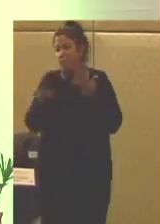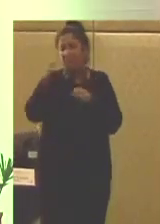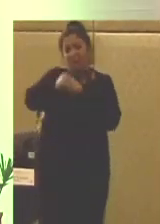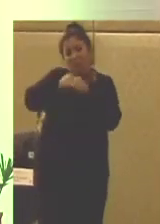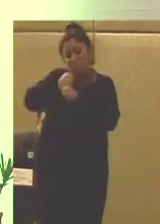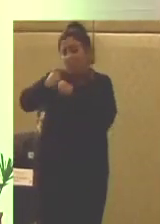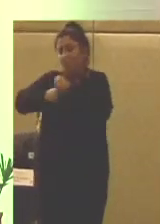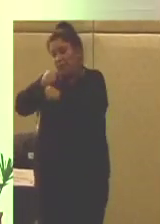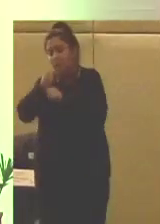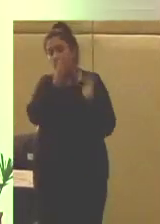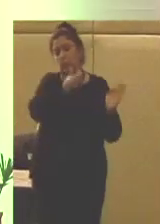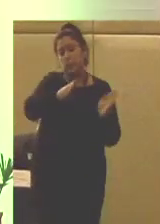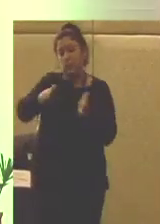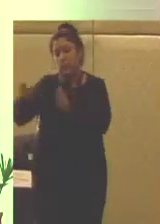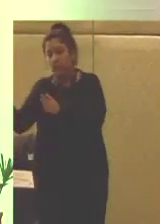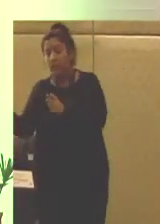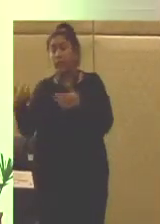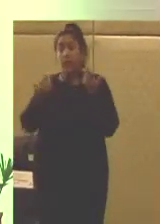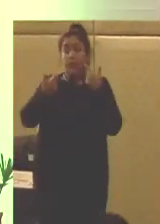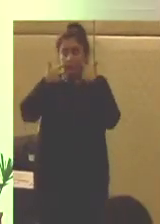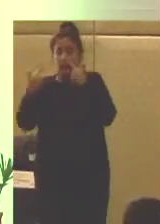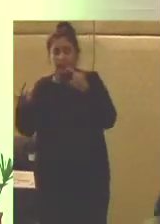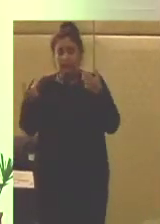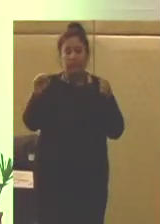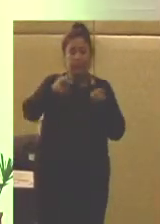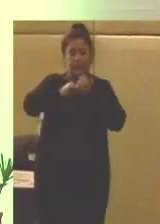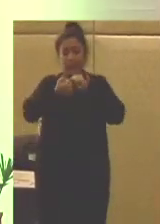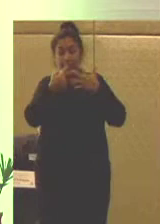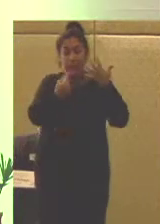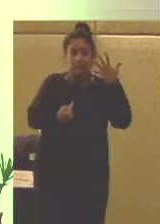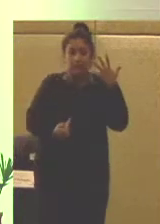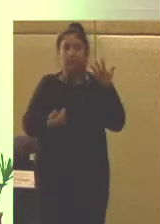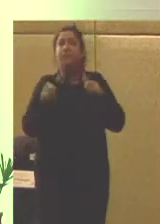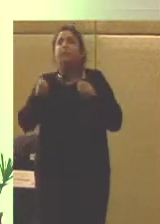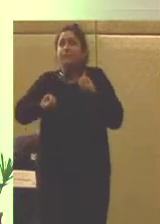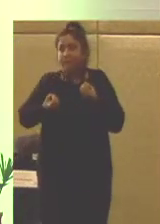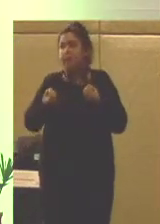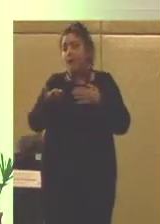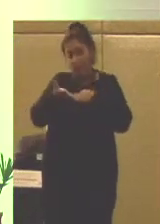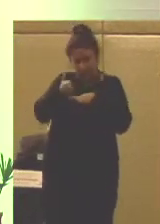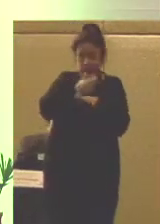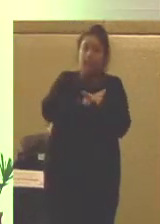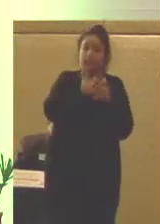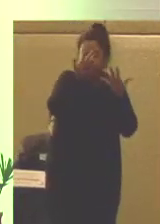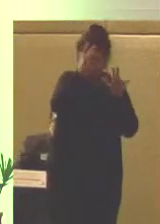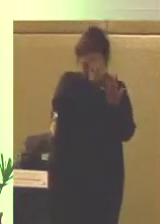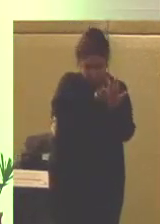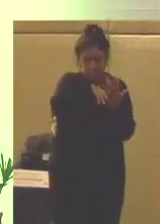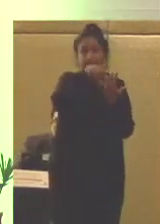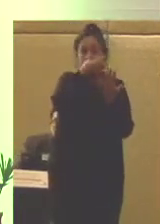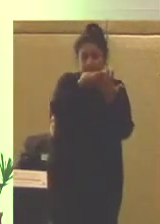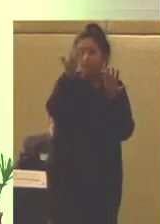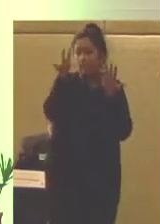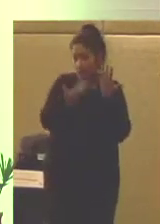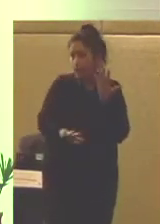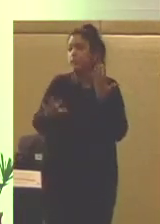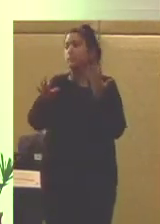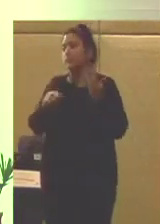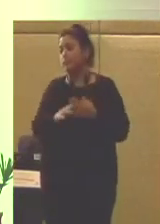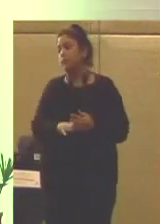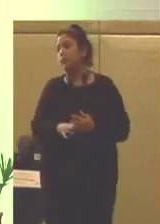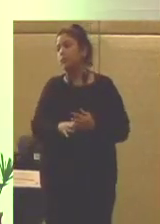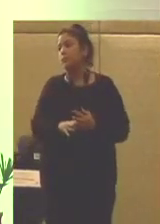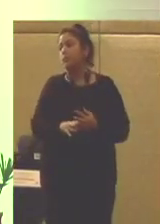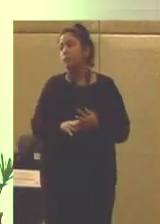atender las emergencias y las reconstrucciones, poder pensar en el diseño de instrumentos financieros que a través de